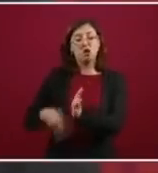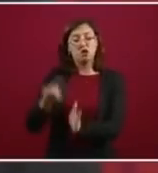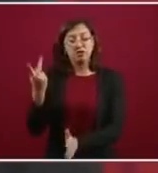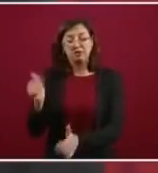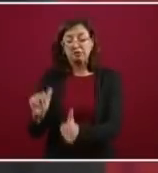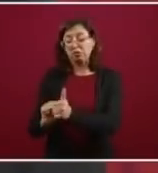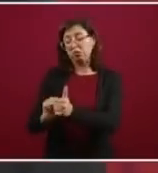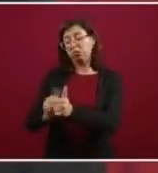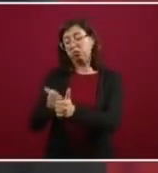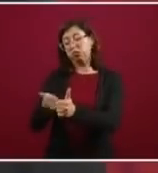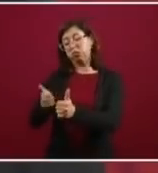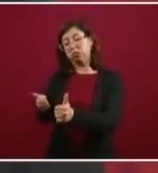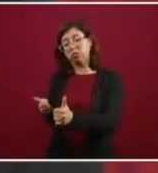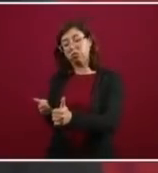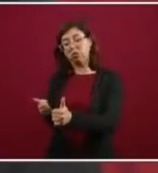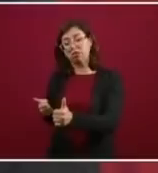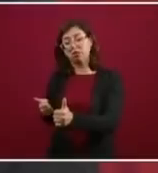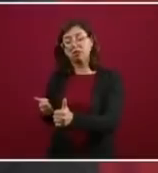retrogradar.